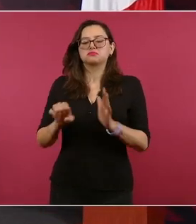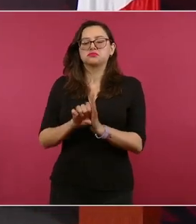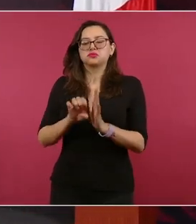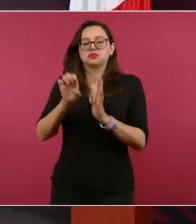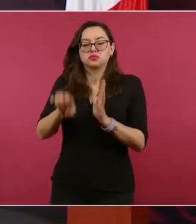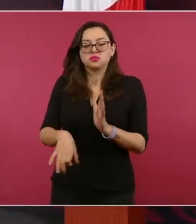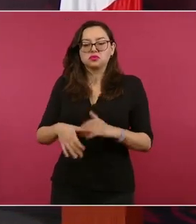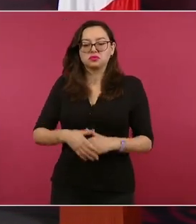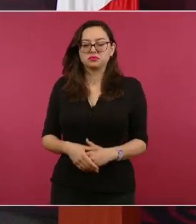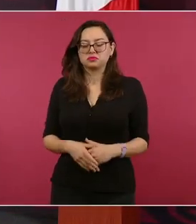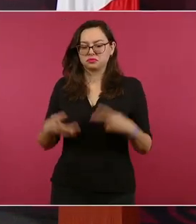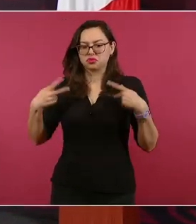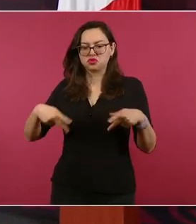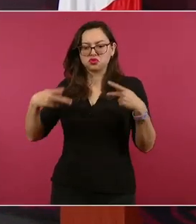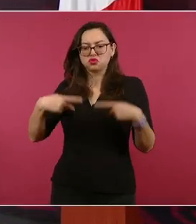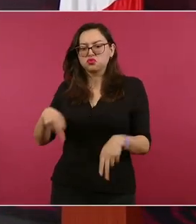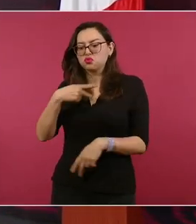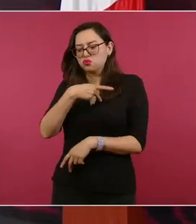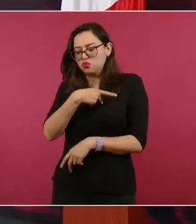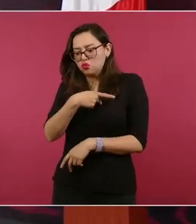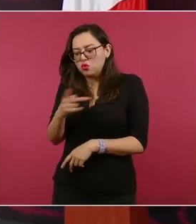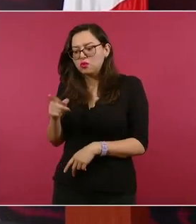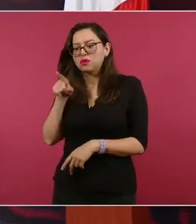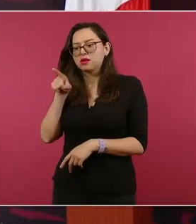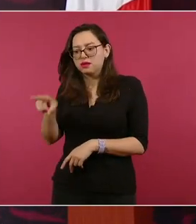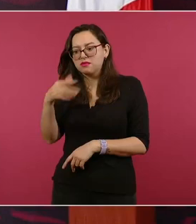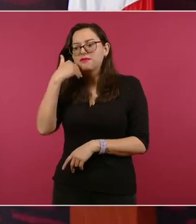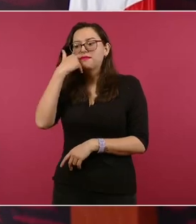reuniendo sus fondos